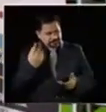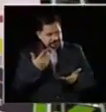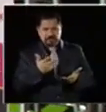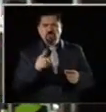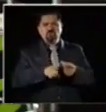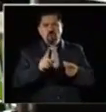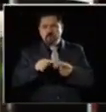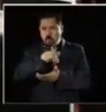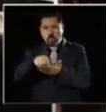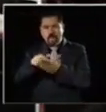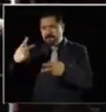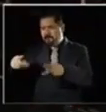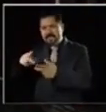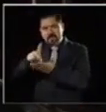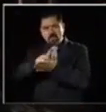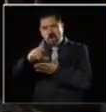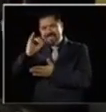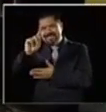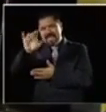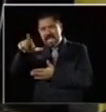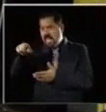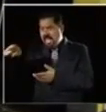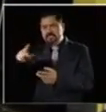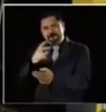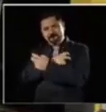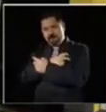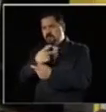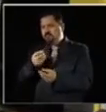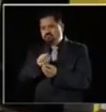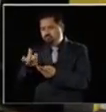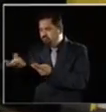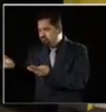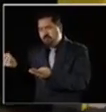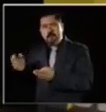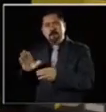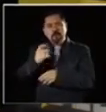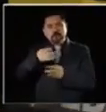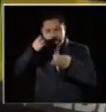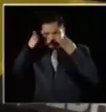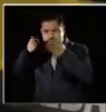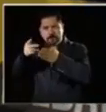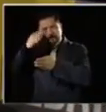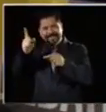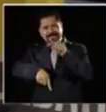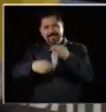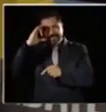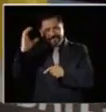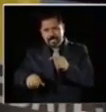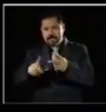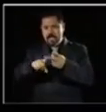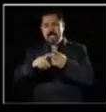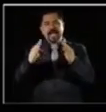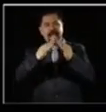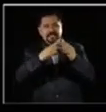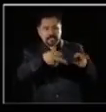se vende cristal porque están envenenando a nuestra gente. Segundo, yo creo que el enfoque preventivo es fundamental para prevenir la delincuencia, los robos en la